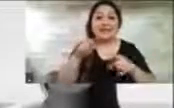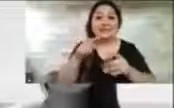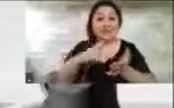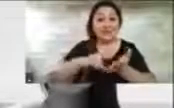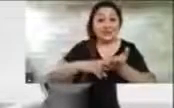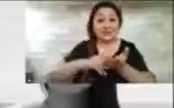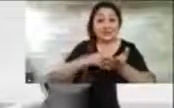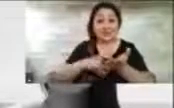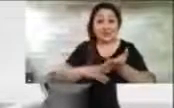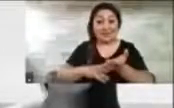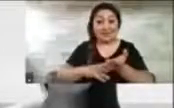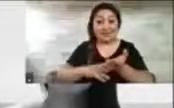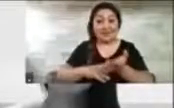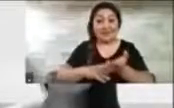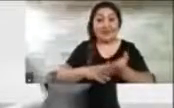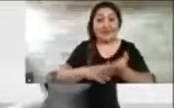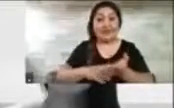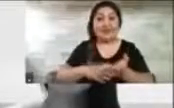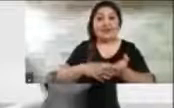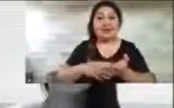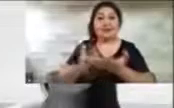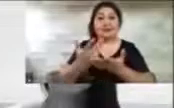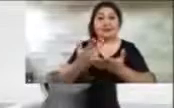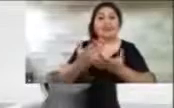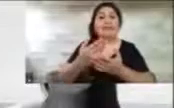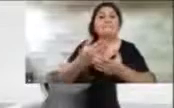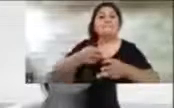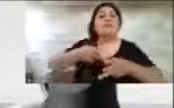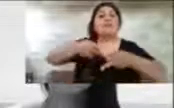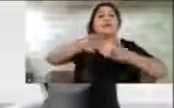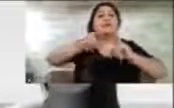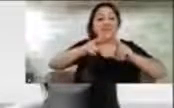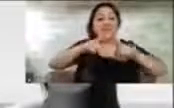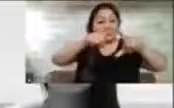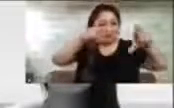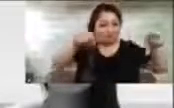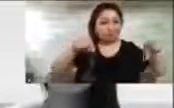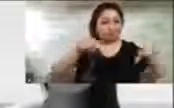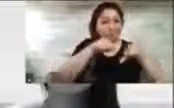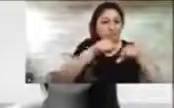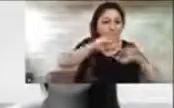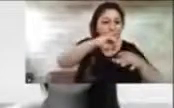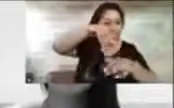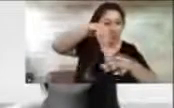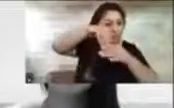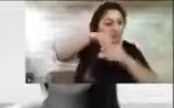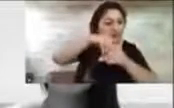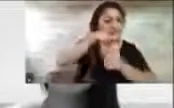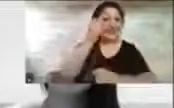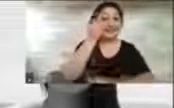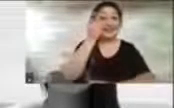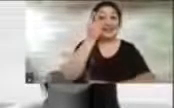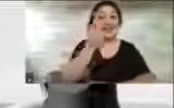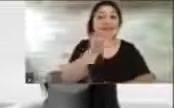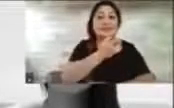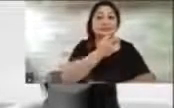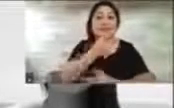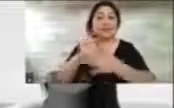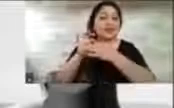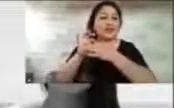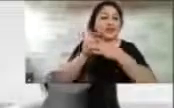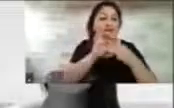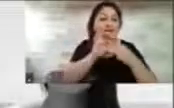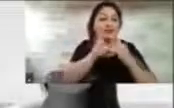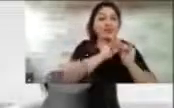en lo que hace una gente inclusivo cuestionarse las cosas entender el porqué a través de entregar información